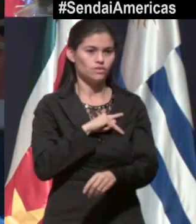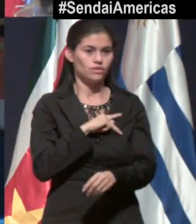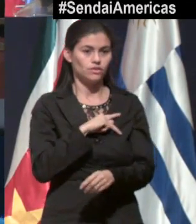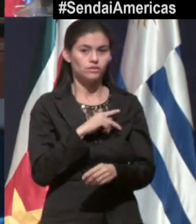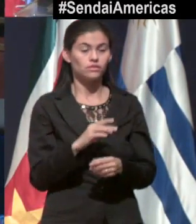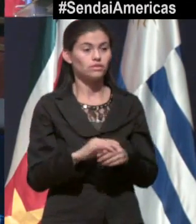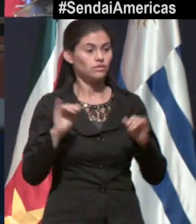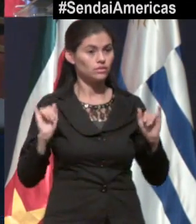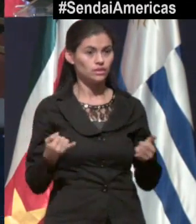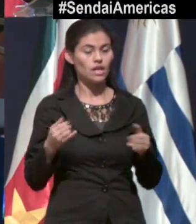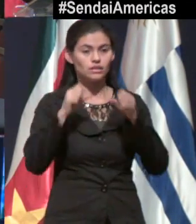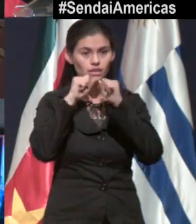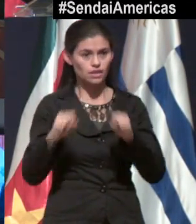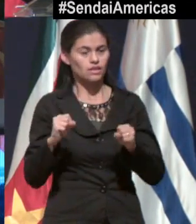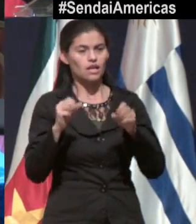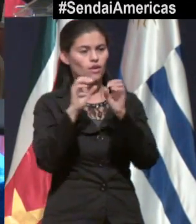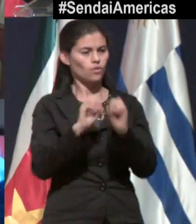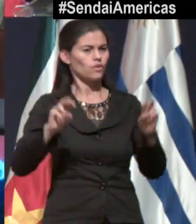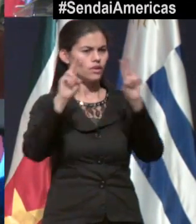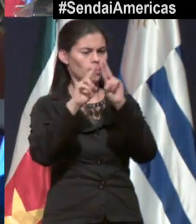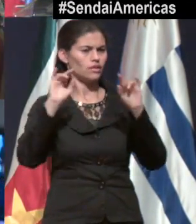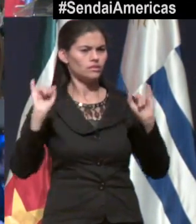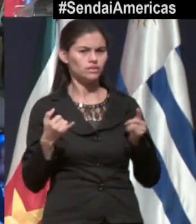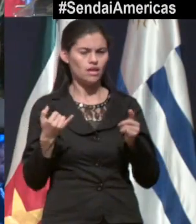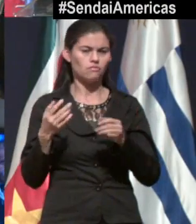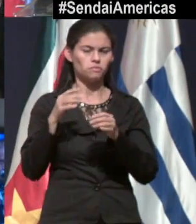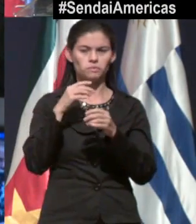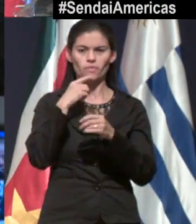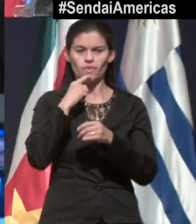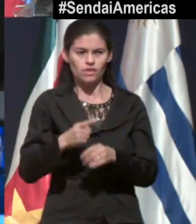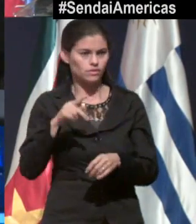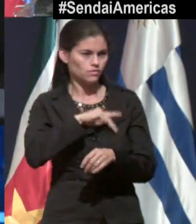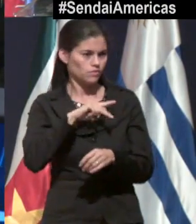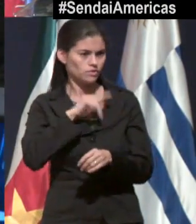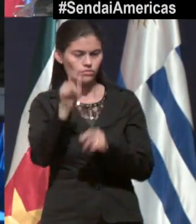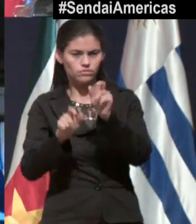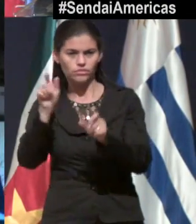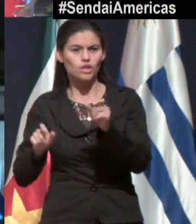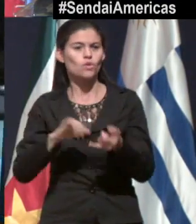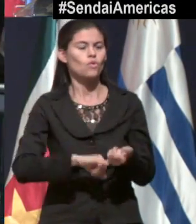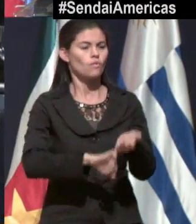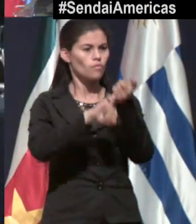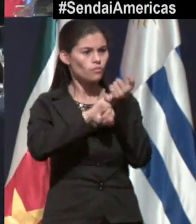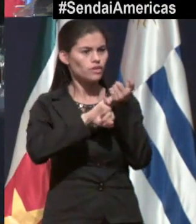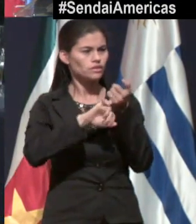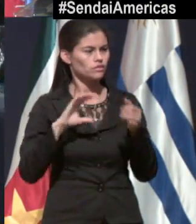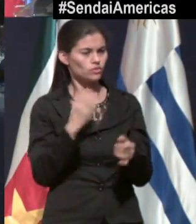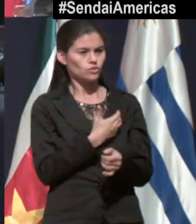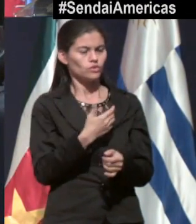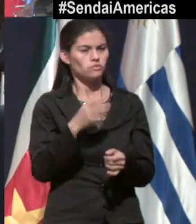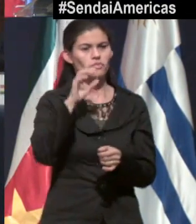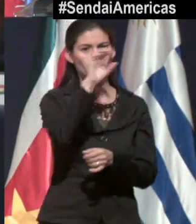Conforme a los mandatos que la Secretaría General de la OEA recibiera de sus Estados miembros, nuestro compromiso para apoyar a